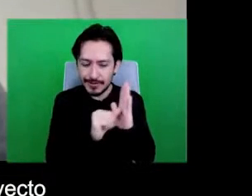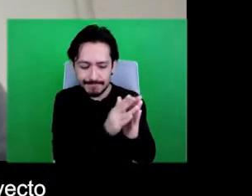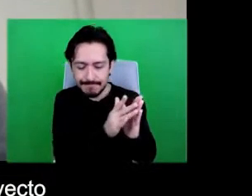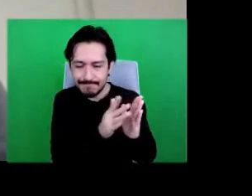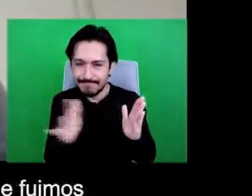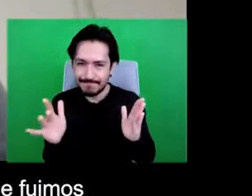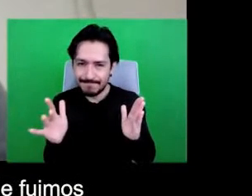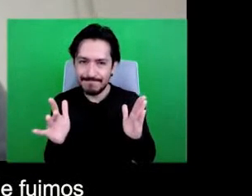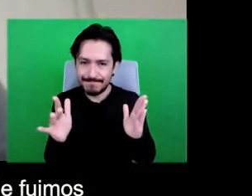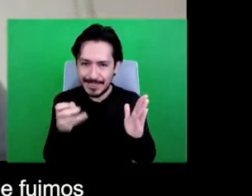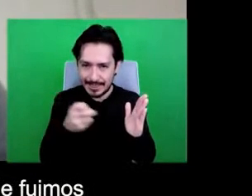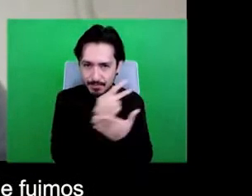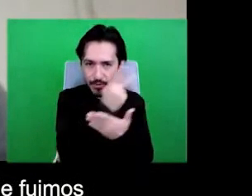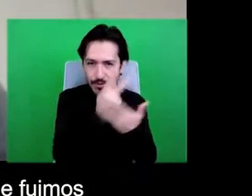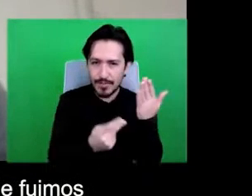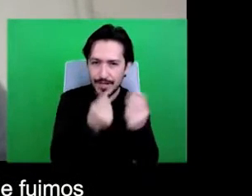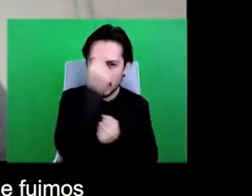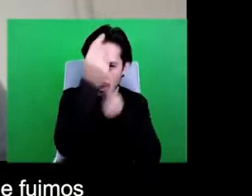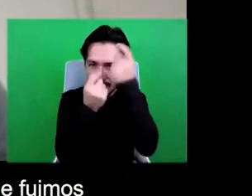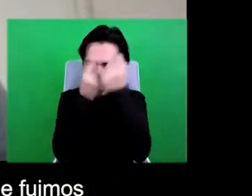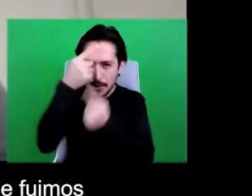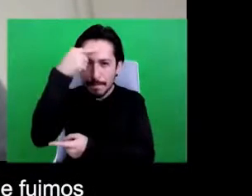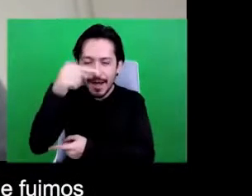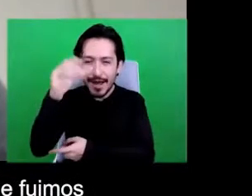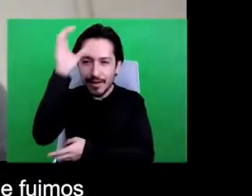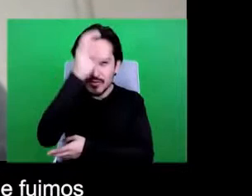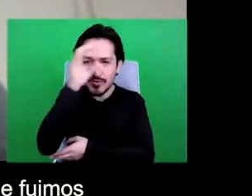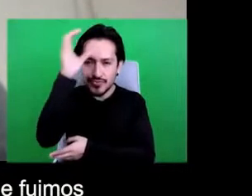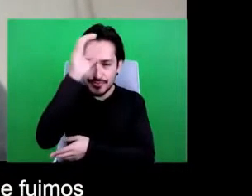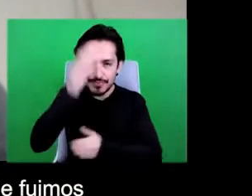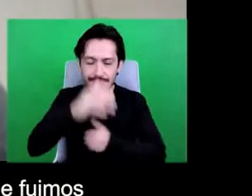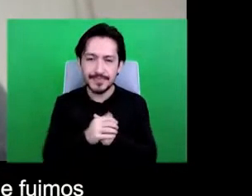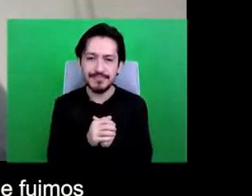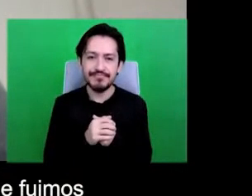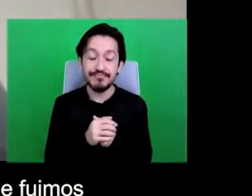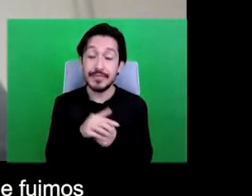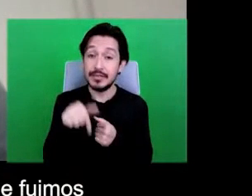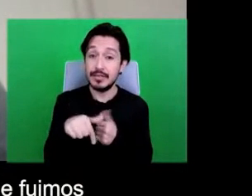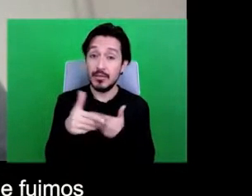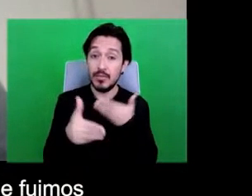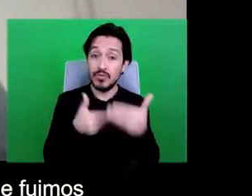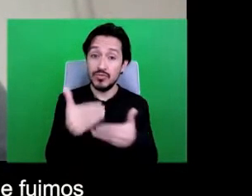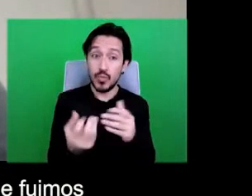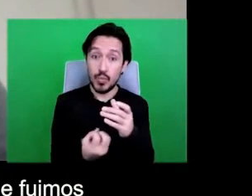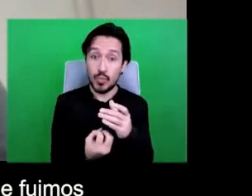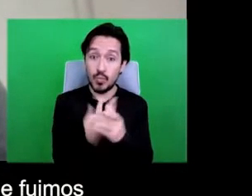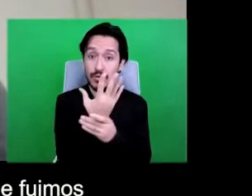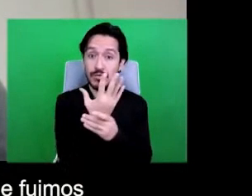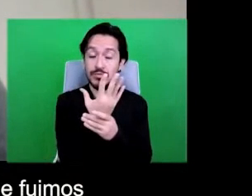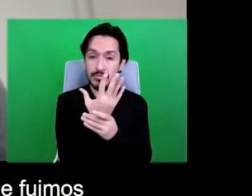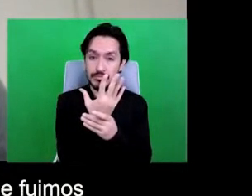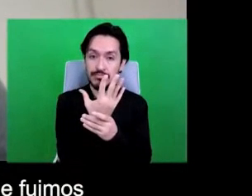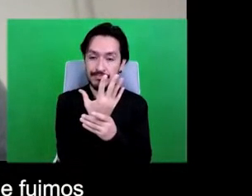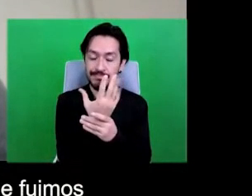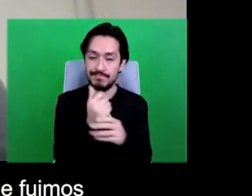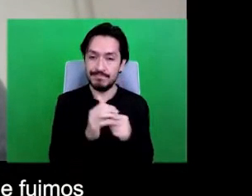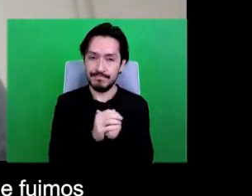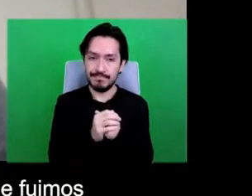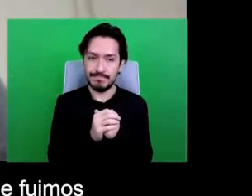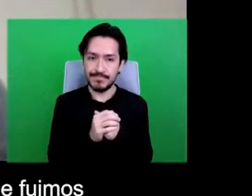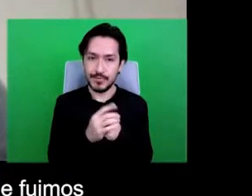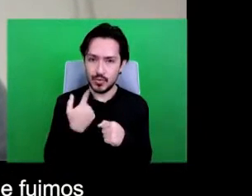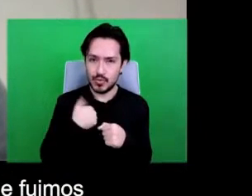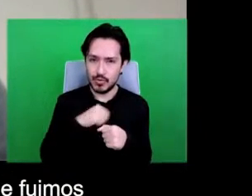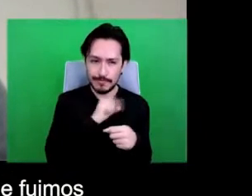Cultura. Este proceso totalmente nuevo, ajeno, en el que fuimos partícipes